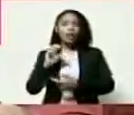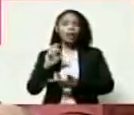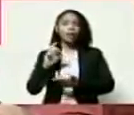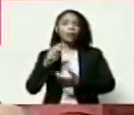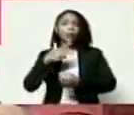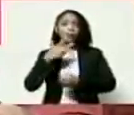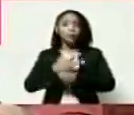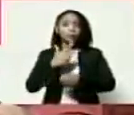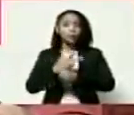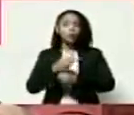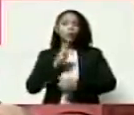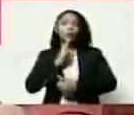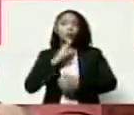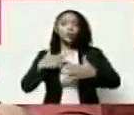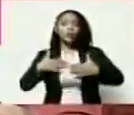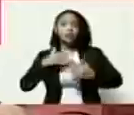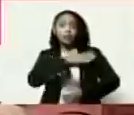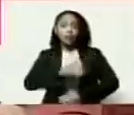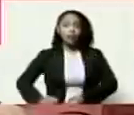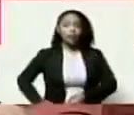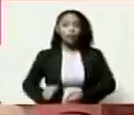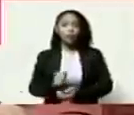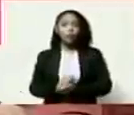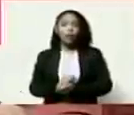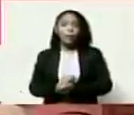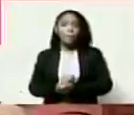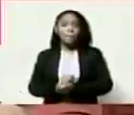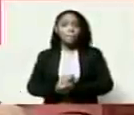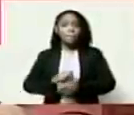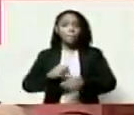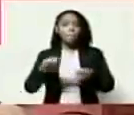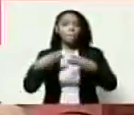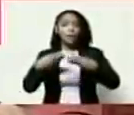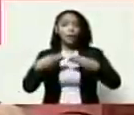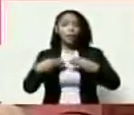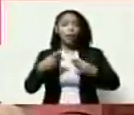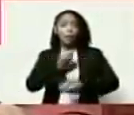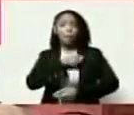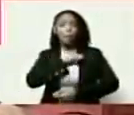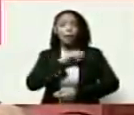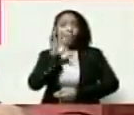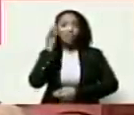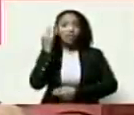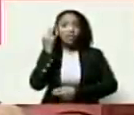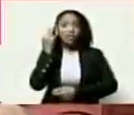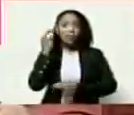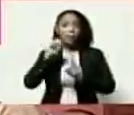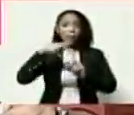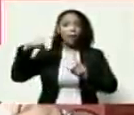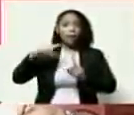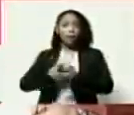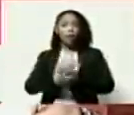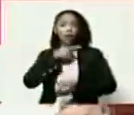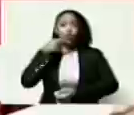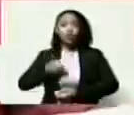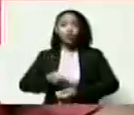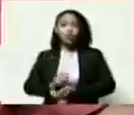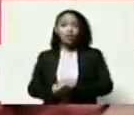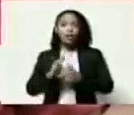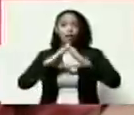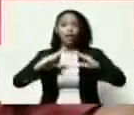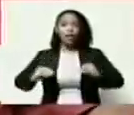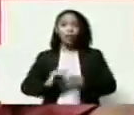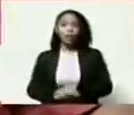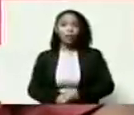Salvador, Honduras, Panamá, España, Francia, Palestina, Rusia,